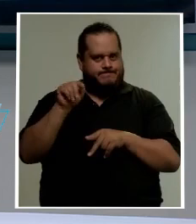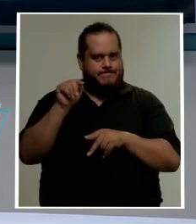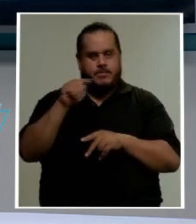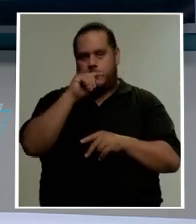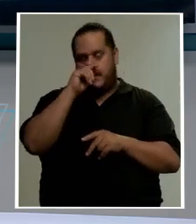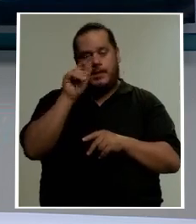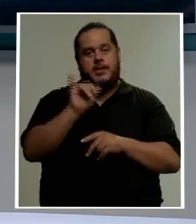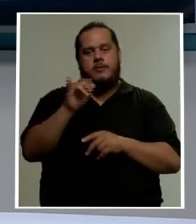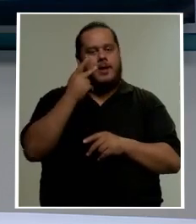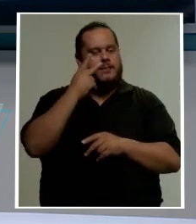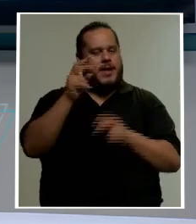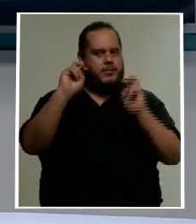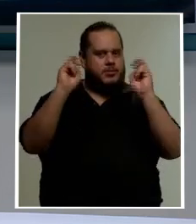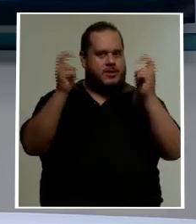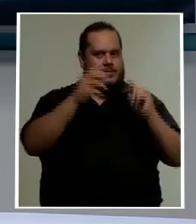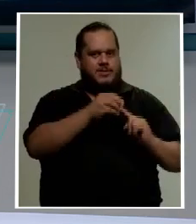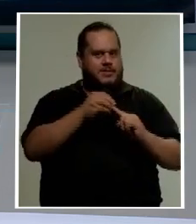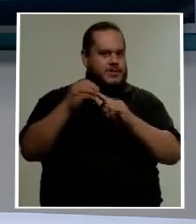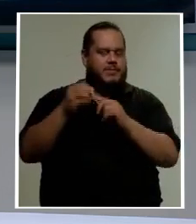a ver nuestros titulares.